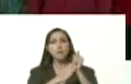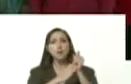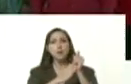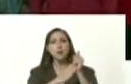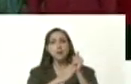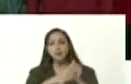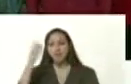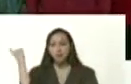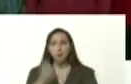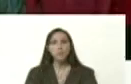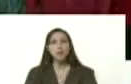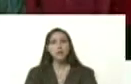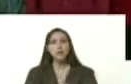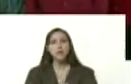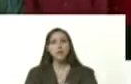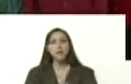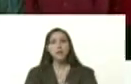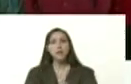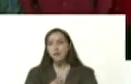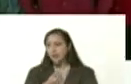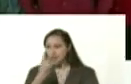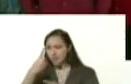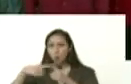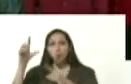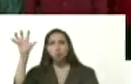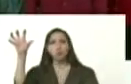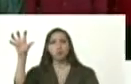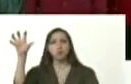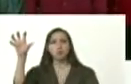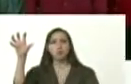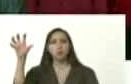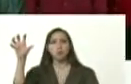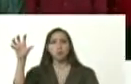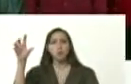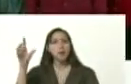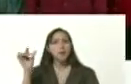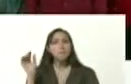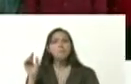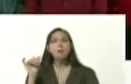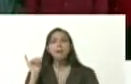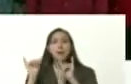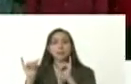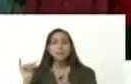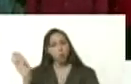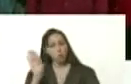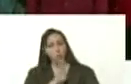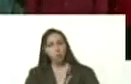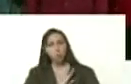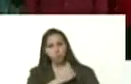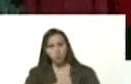que respeten a los otros países, que no se metan en los asuntos internos.